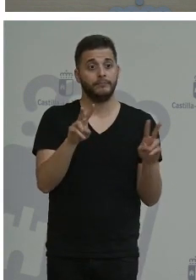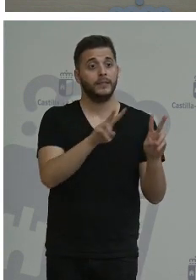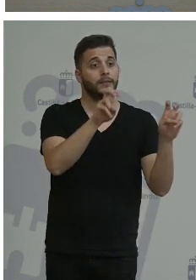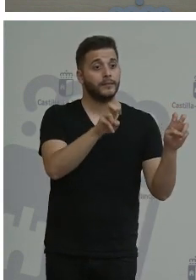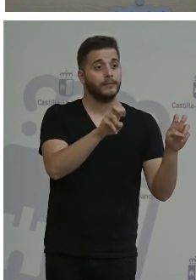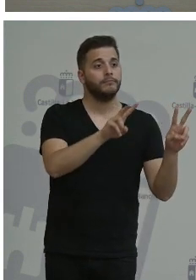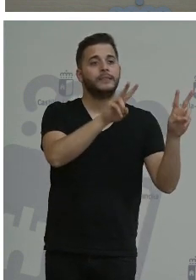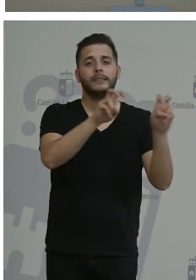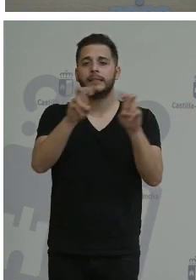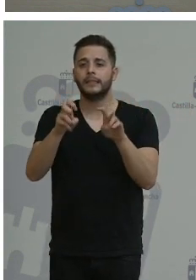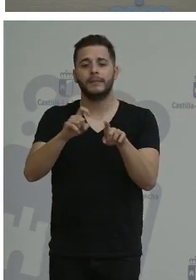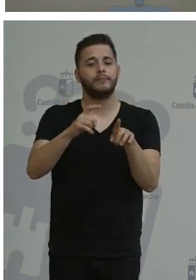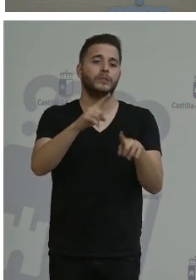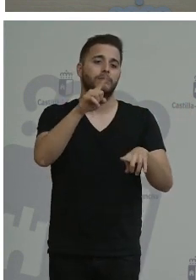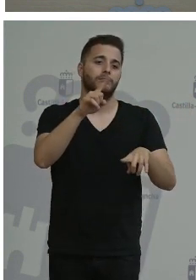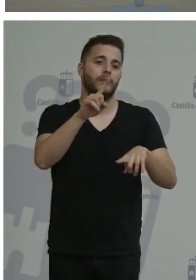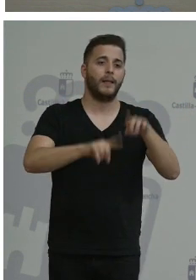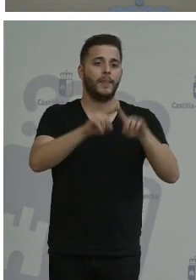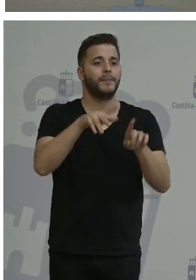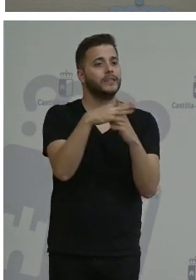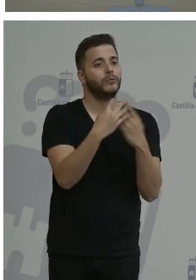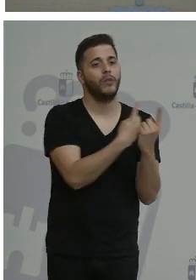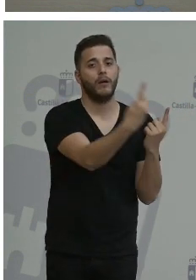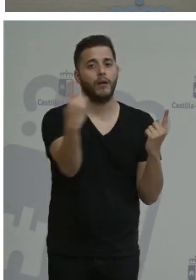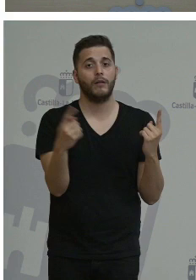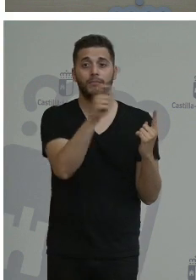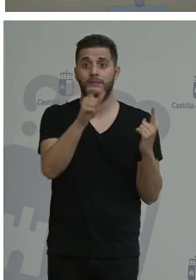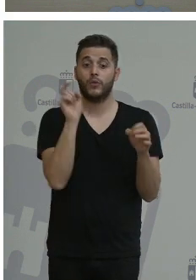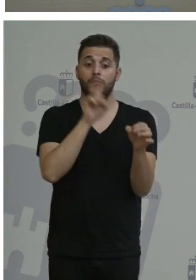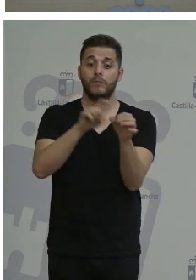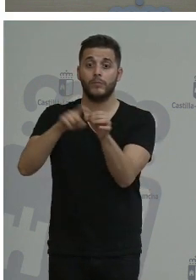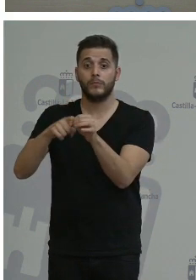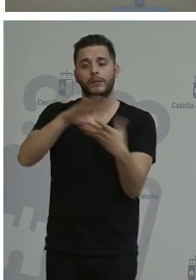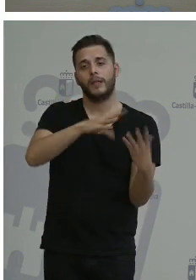adaptadas a las necesidades de cada colectivo que se presenta a los diferentes procesos selectivos.